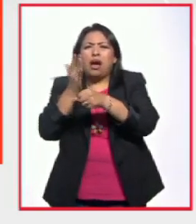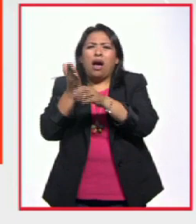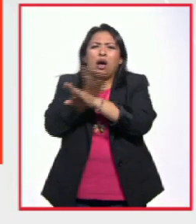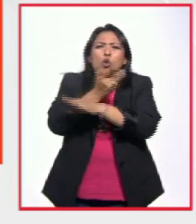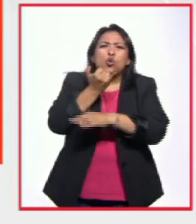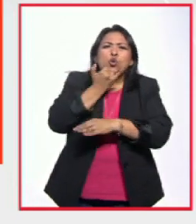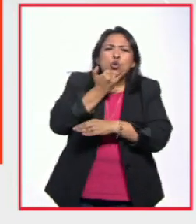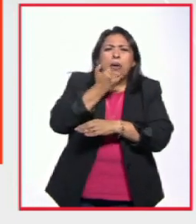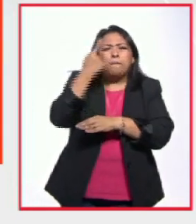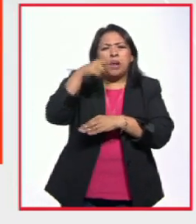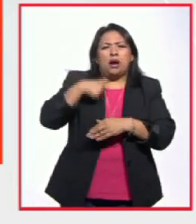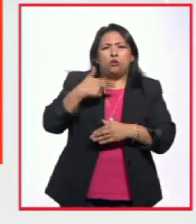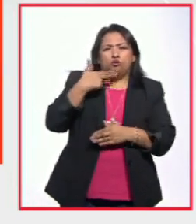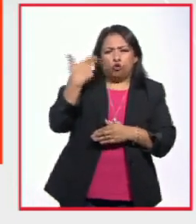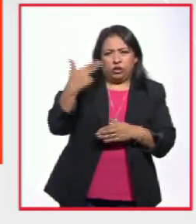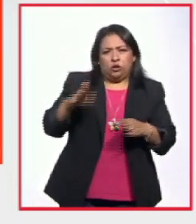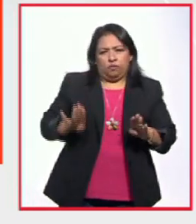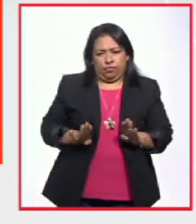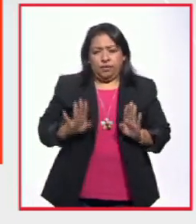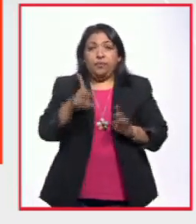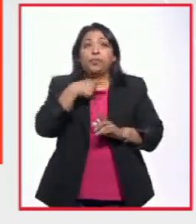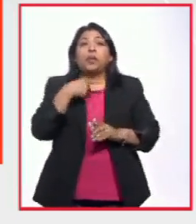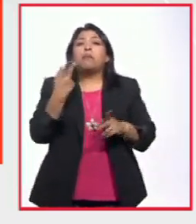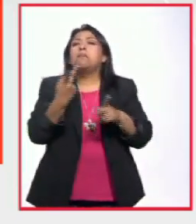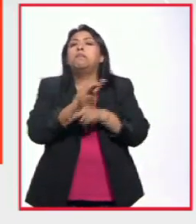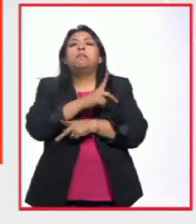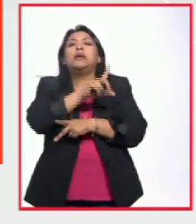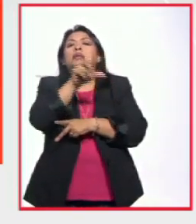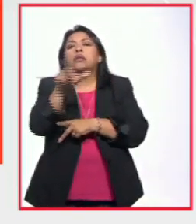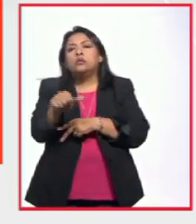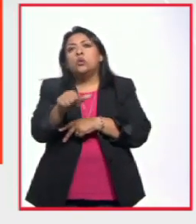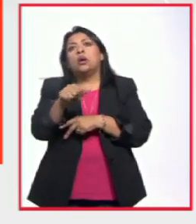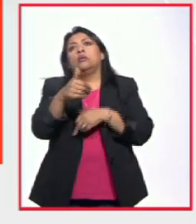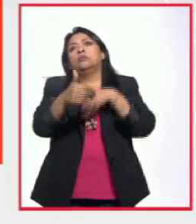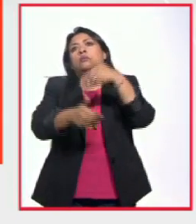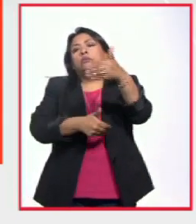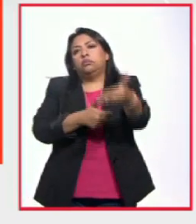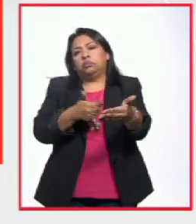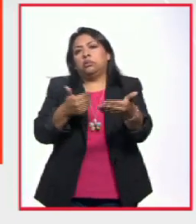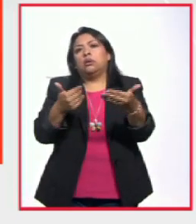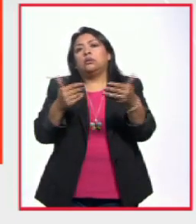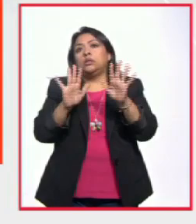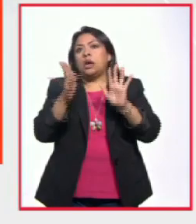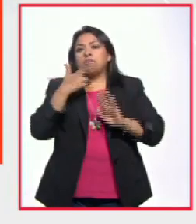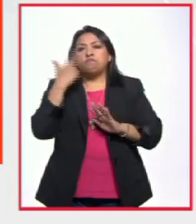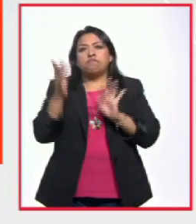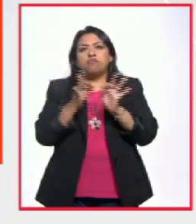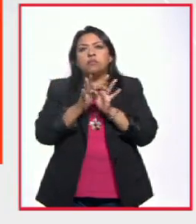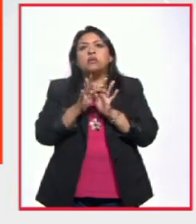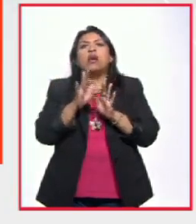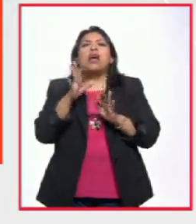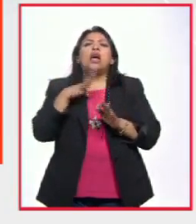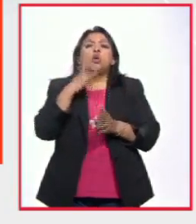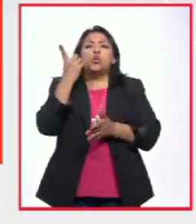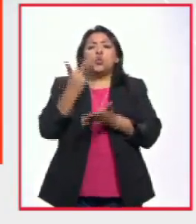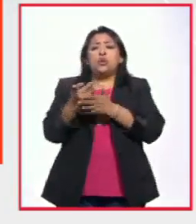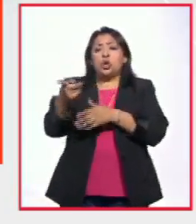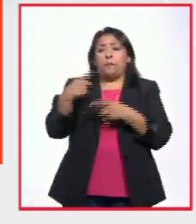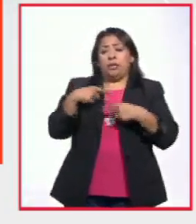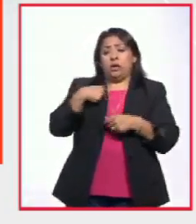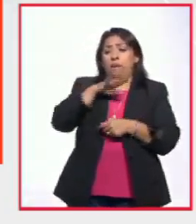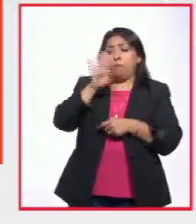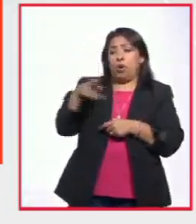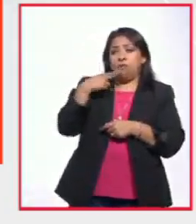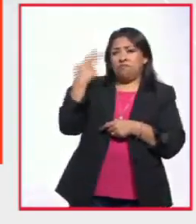de la conducta suicida. Las consecuencias y secuelas del suicidio consumado van más allá de la persona que se quita la